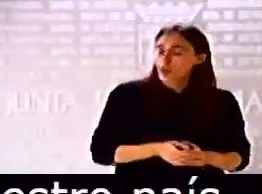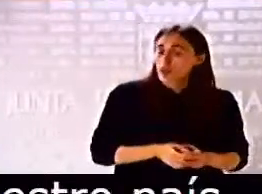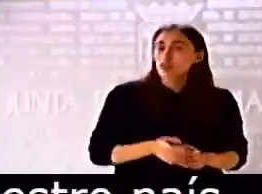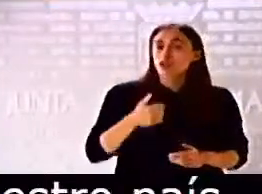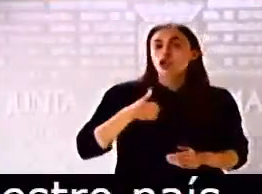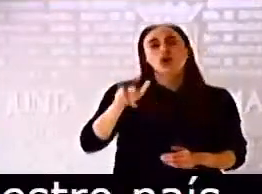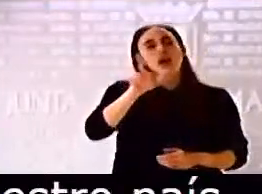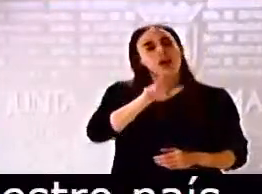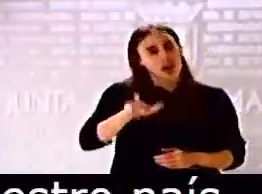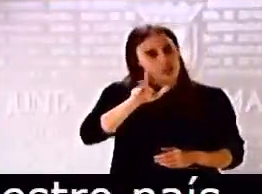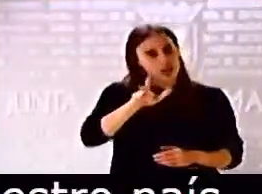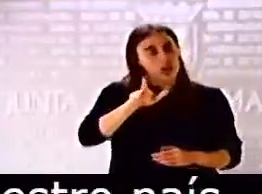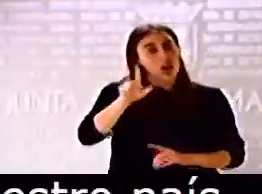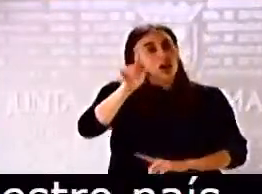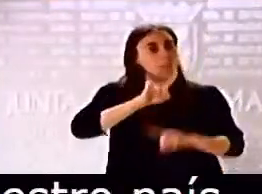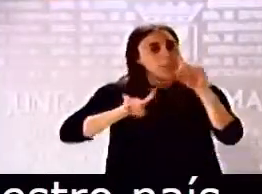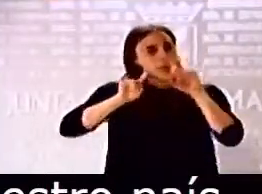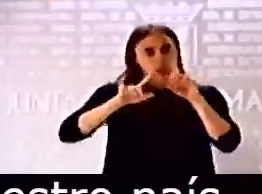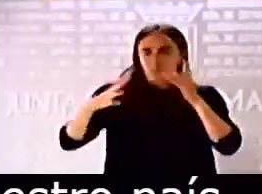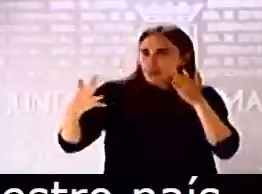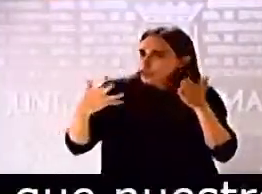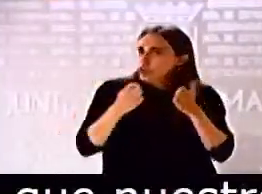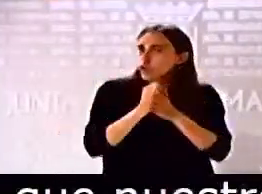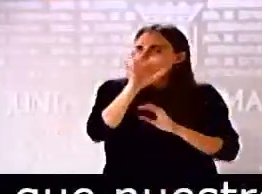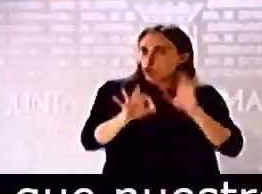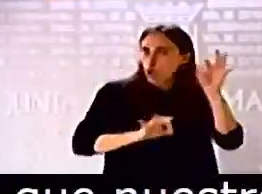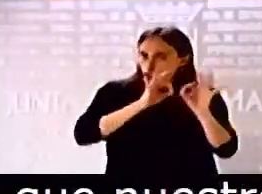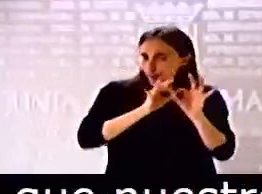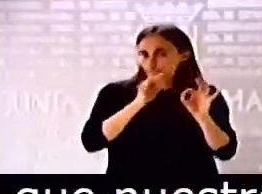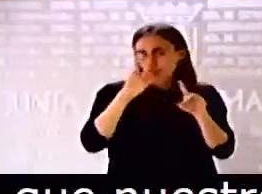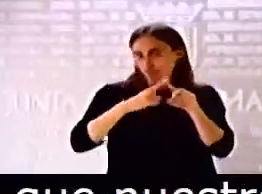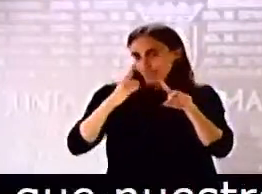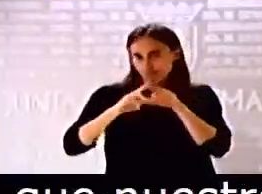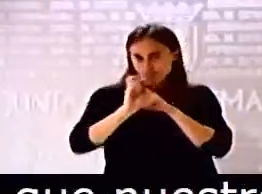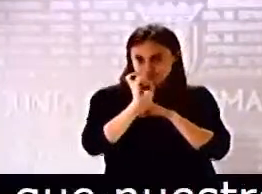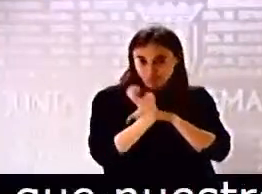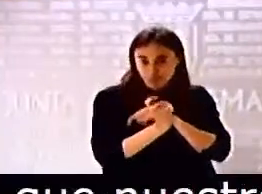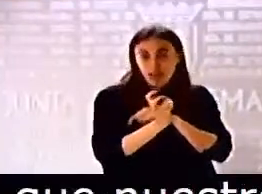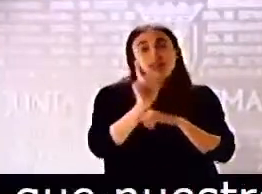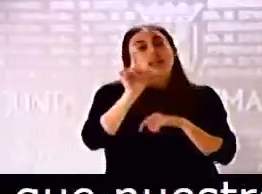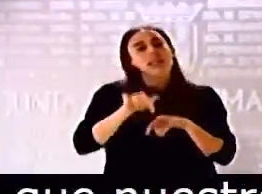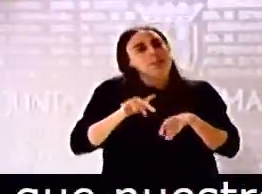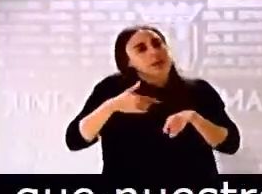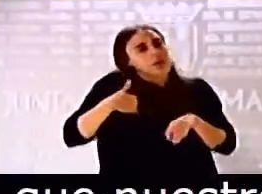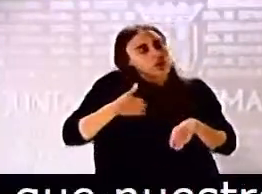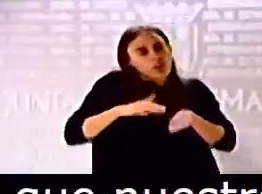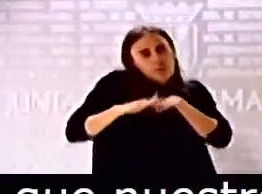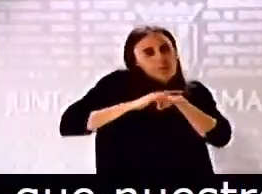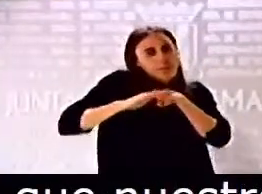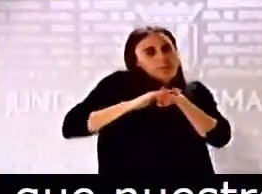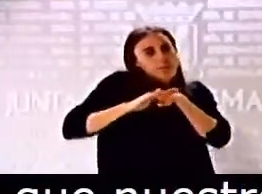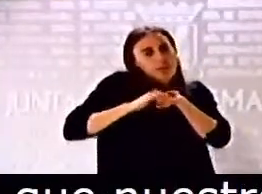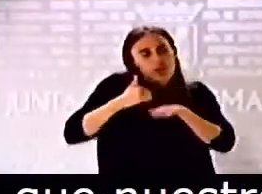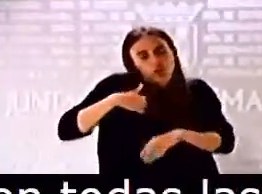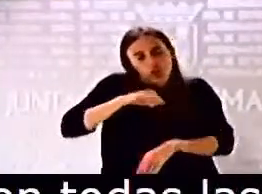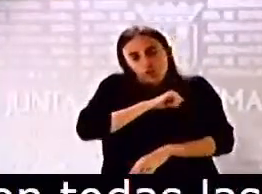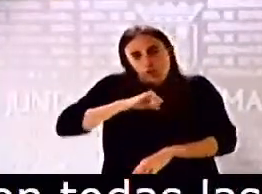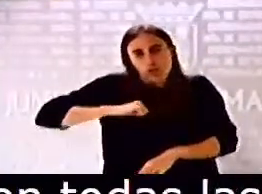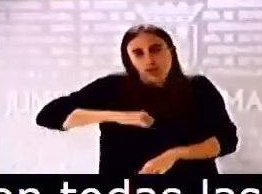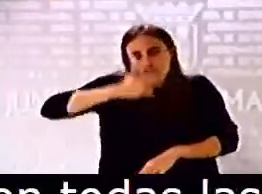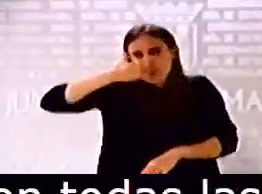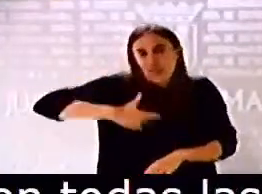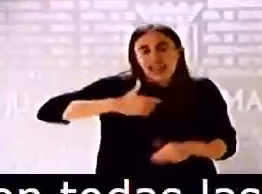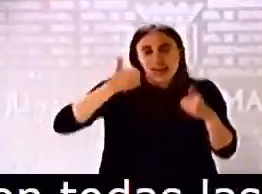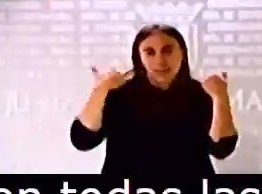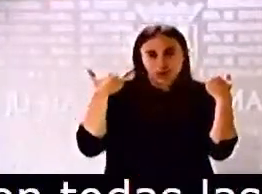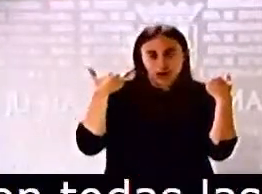insisto, con todas las dificultades logísticas que tiene esto, y que pido disculpas y me responsabilizo en primera persona. Y,